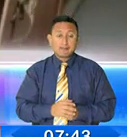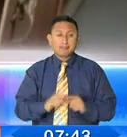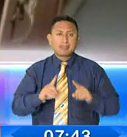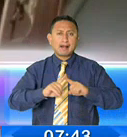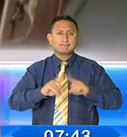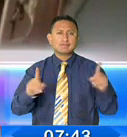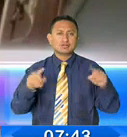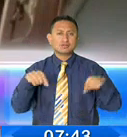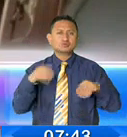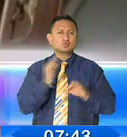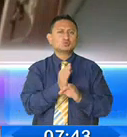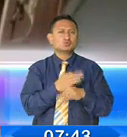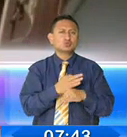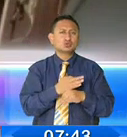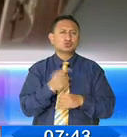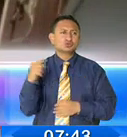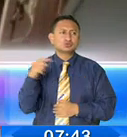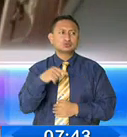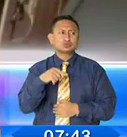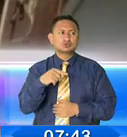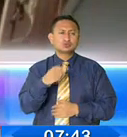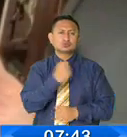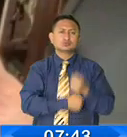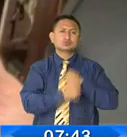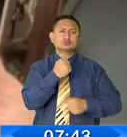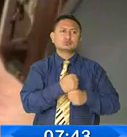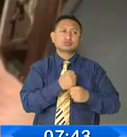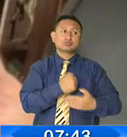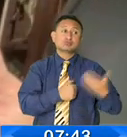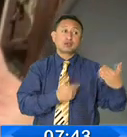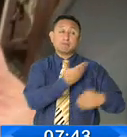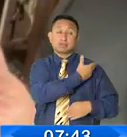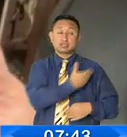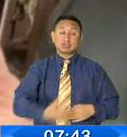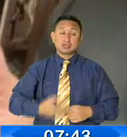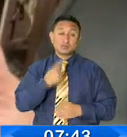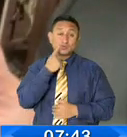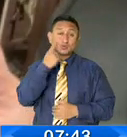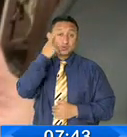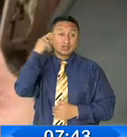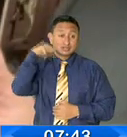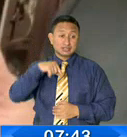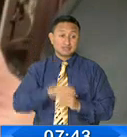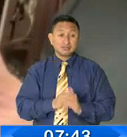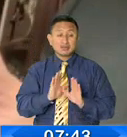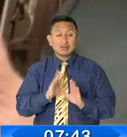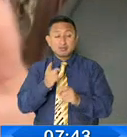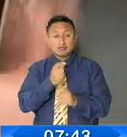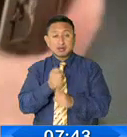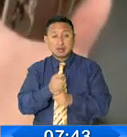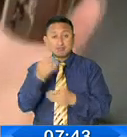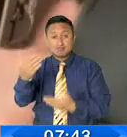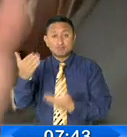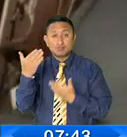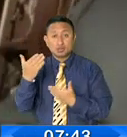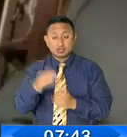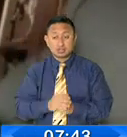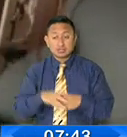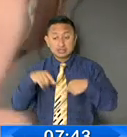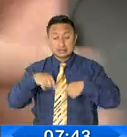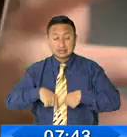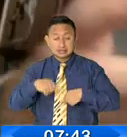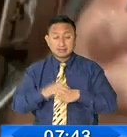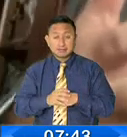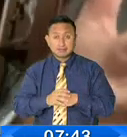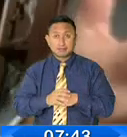función en la época del presidente Correa era más bien perseguidora política para aglutinar bajo